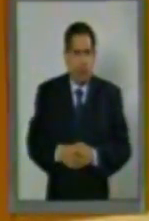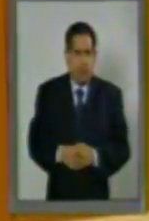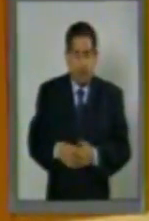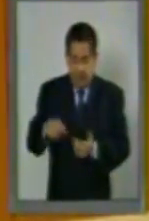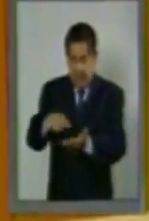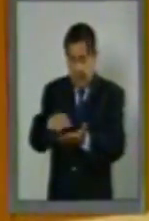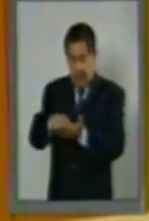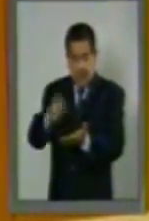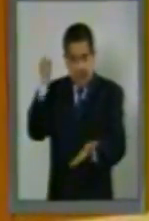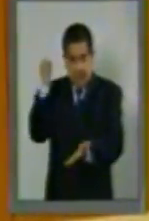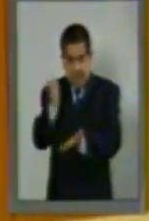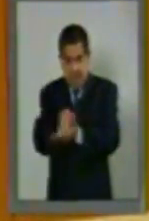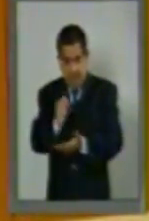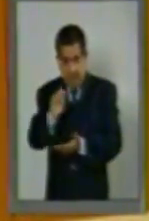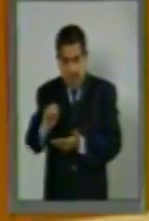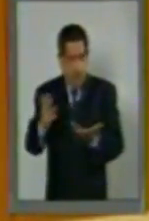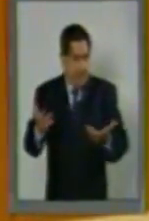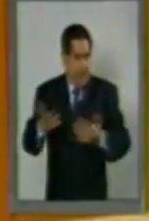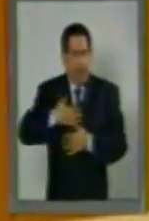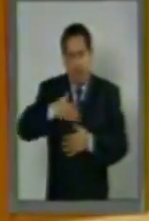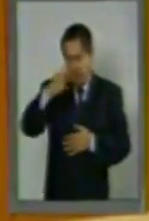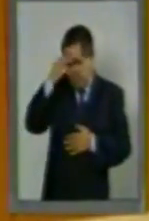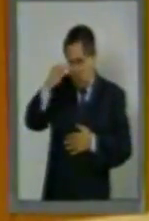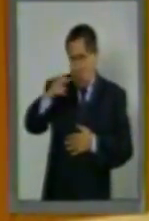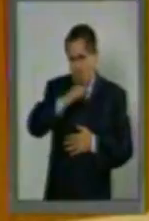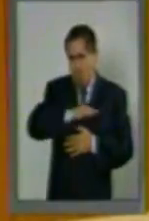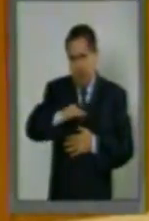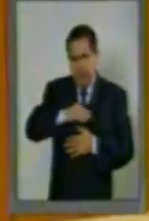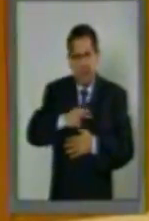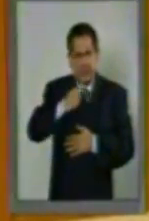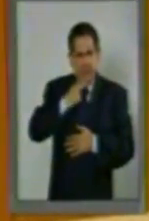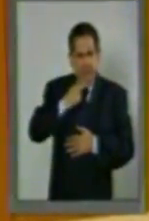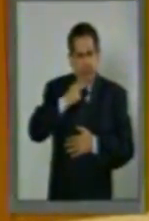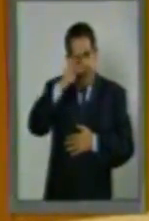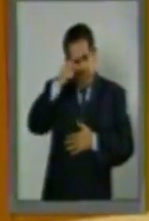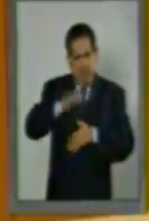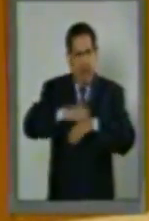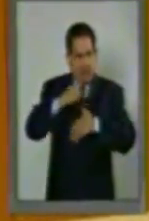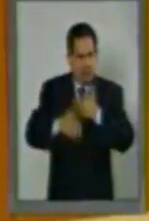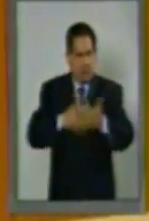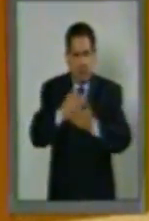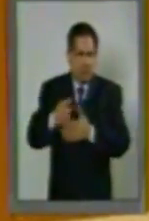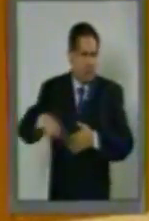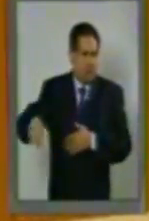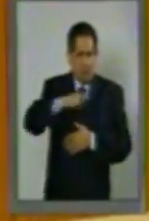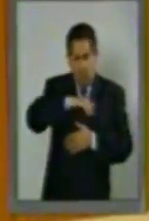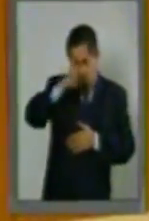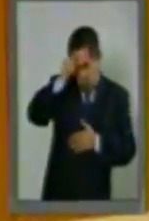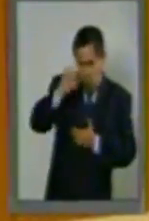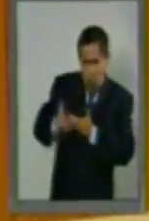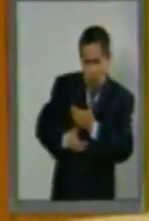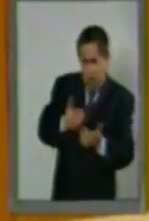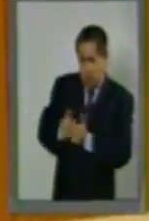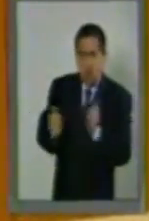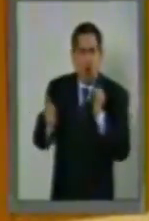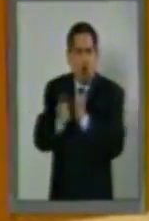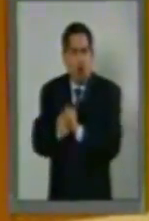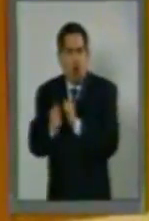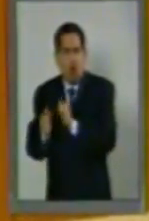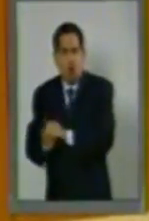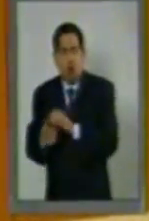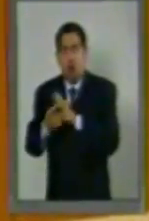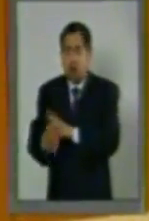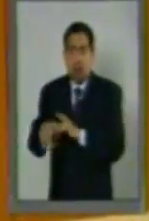del presente acuerdo, México podrá aprovechar de mejor manera los acuerdos comerciales que mantiene con un